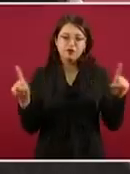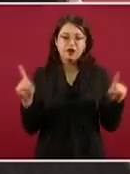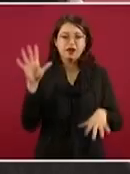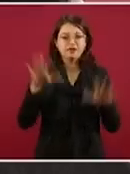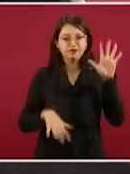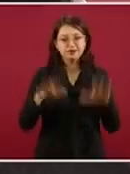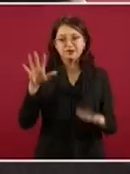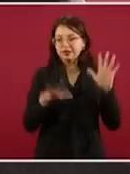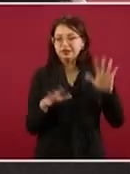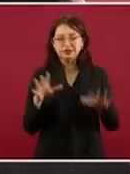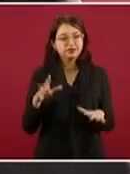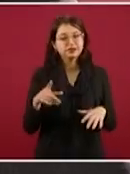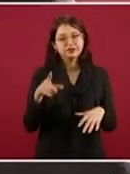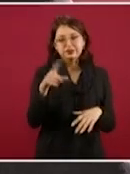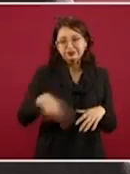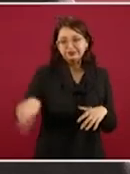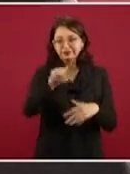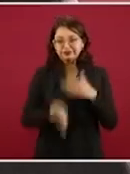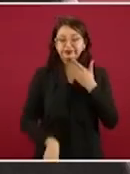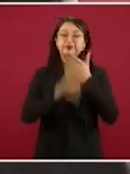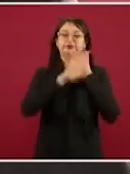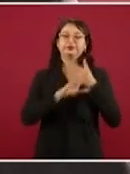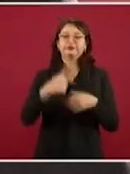asimilarlo, aceptarlo a nuestros adversarios,